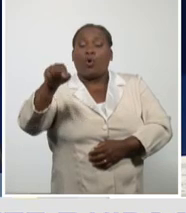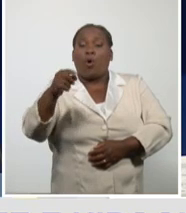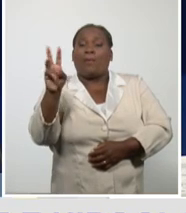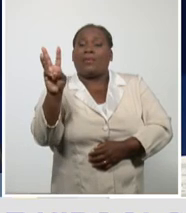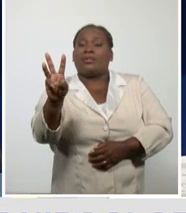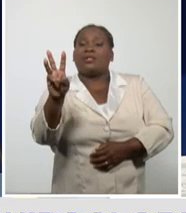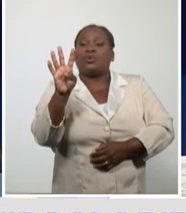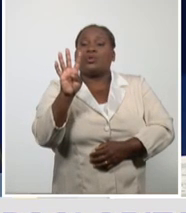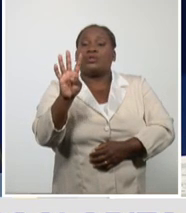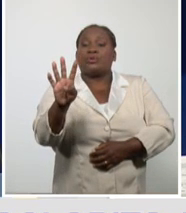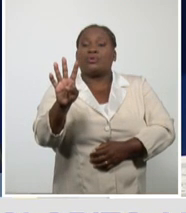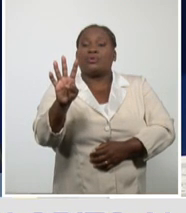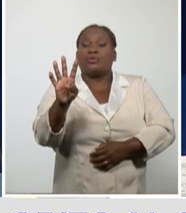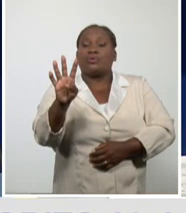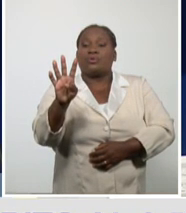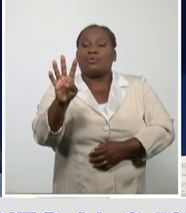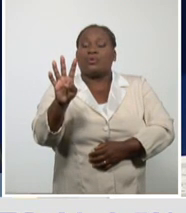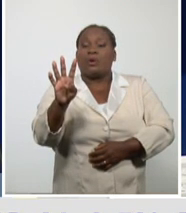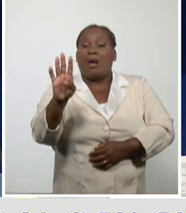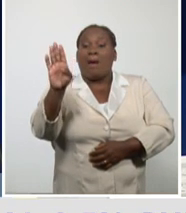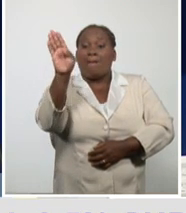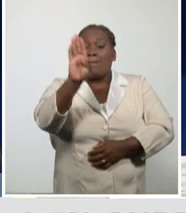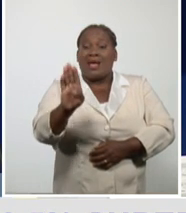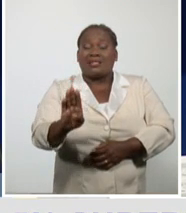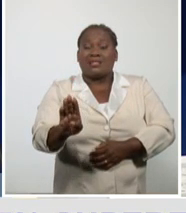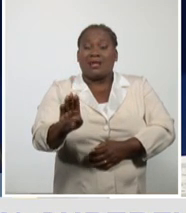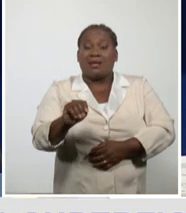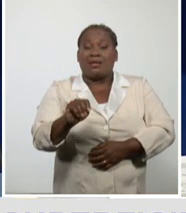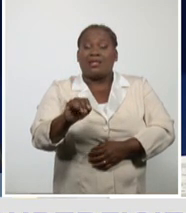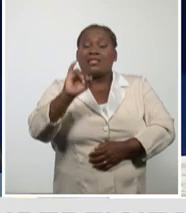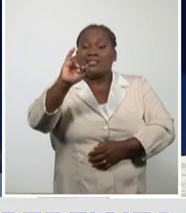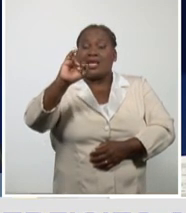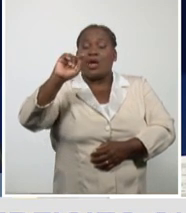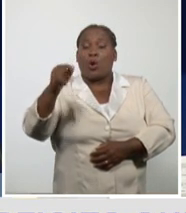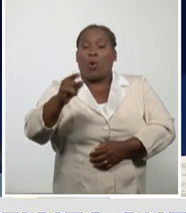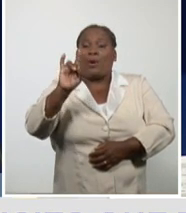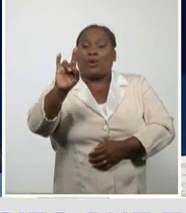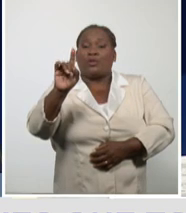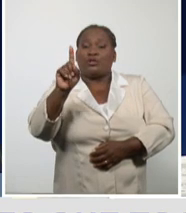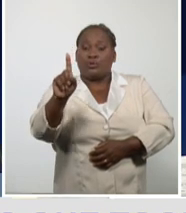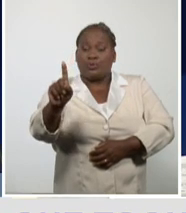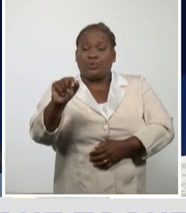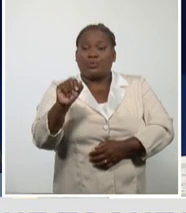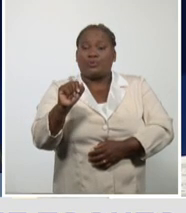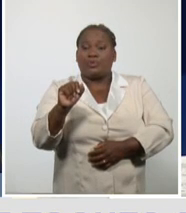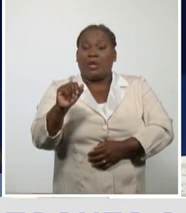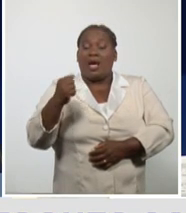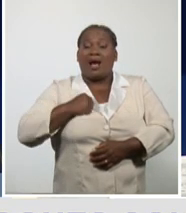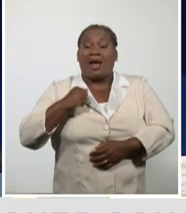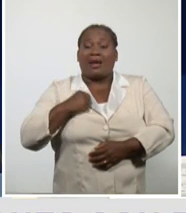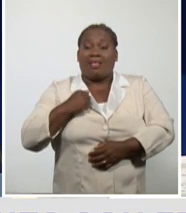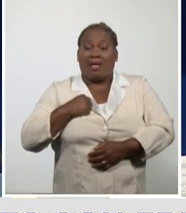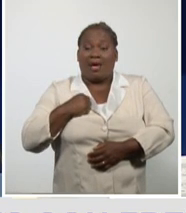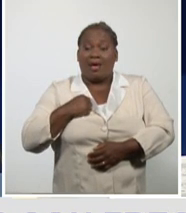8,34%, Brasil con una tasa de 6,91%, Canadá con una tasa